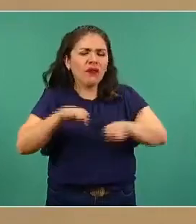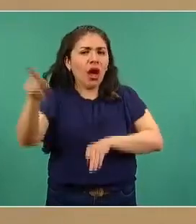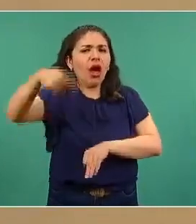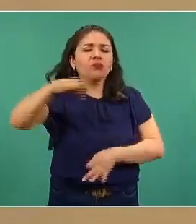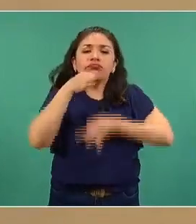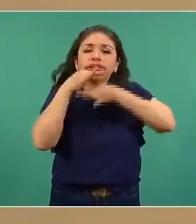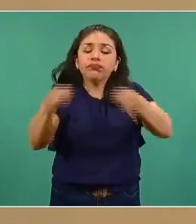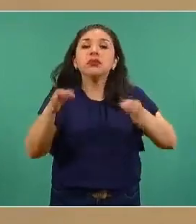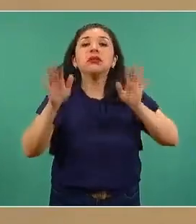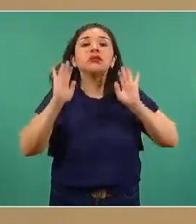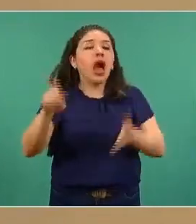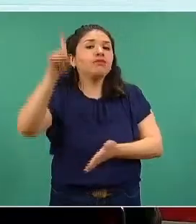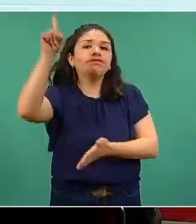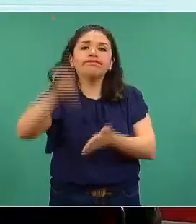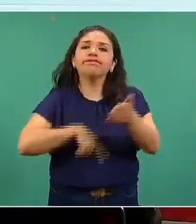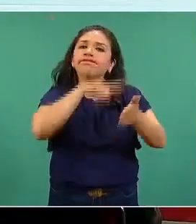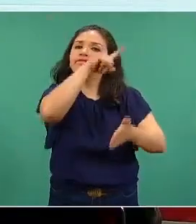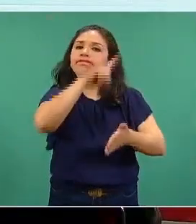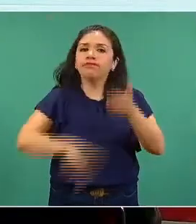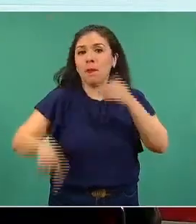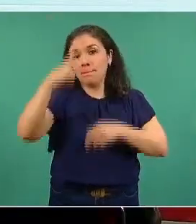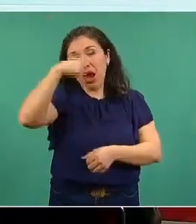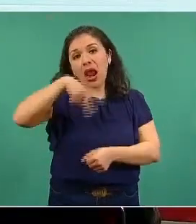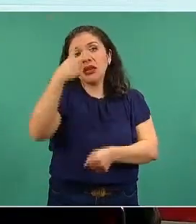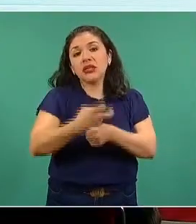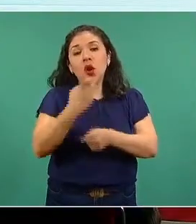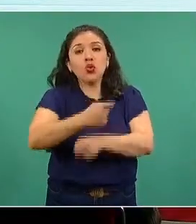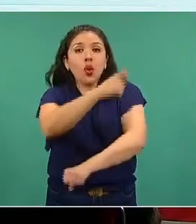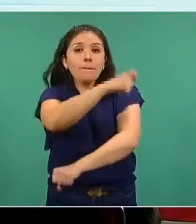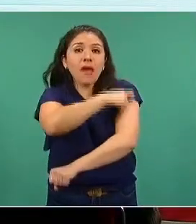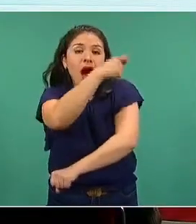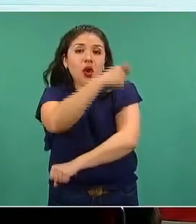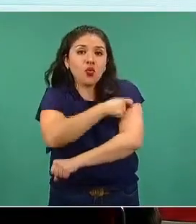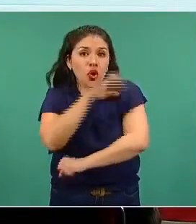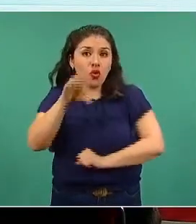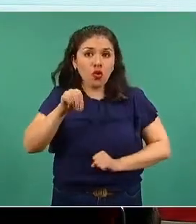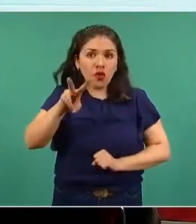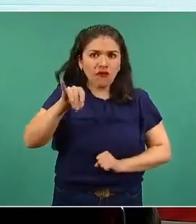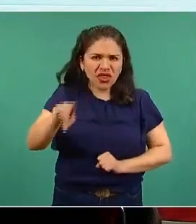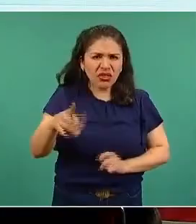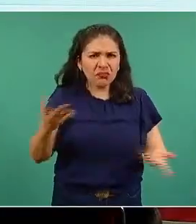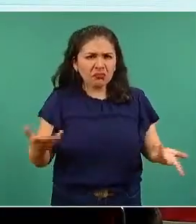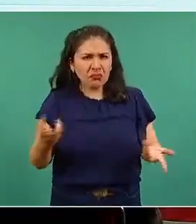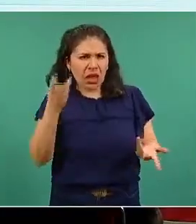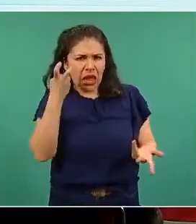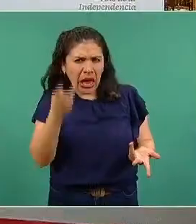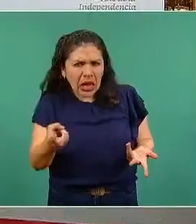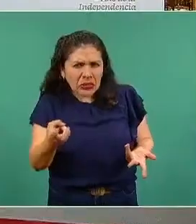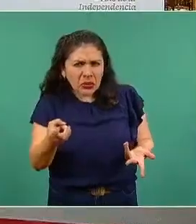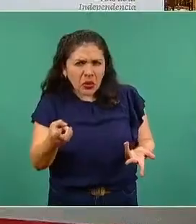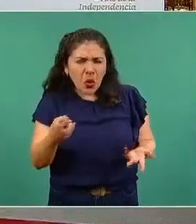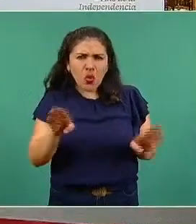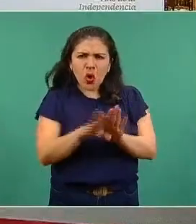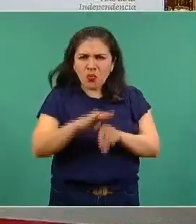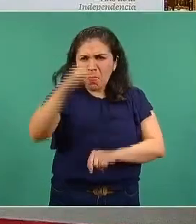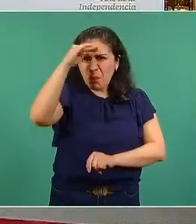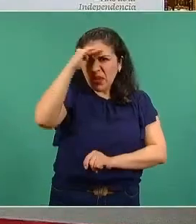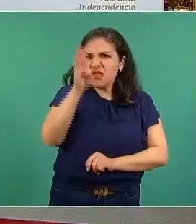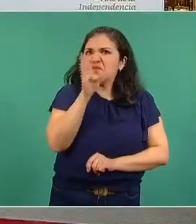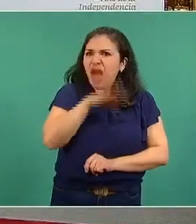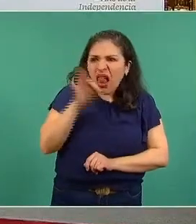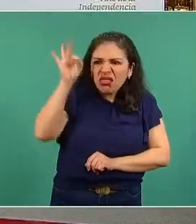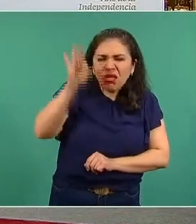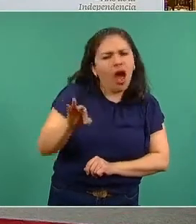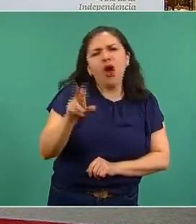anunciándoles que se había cancelado la segunda dosis de la vacuna COVID. Esto no tiene ninguna mala voluntad, por supuesto,